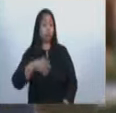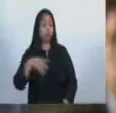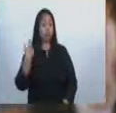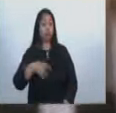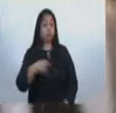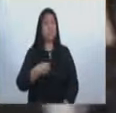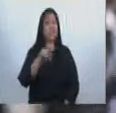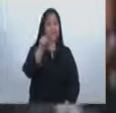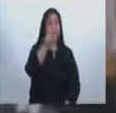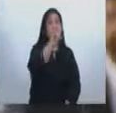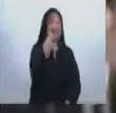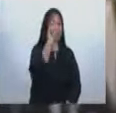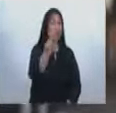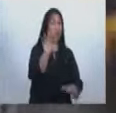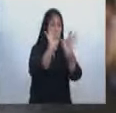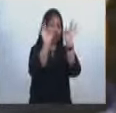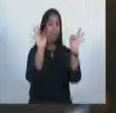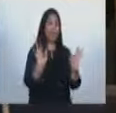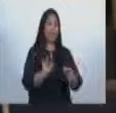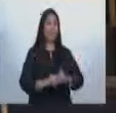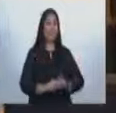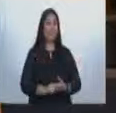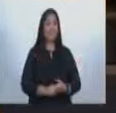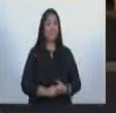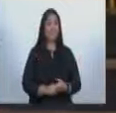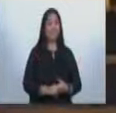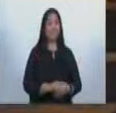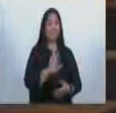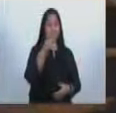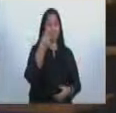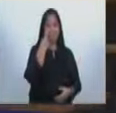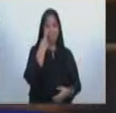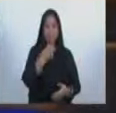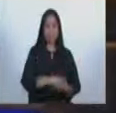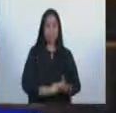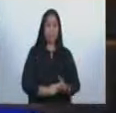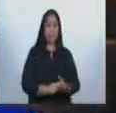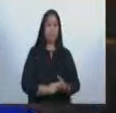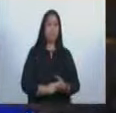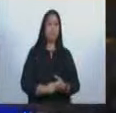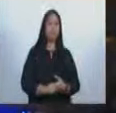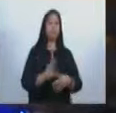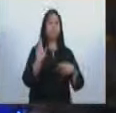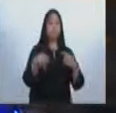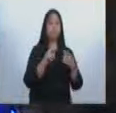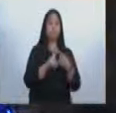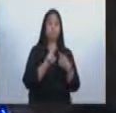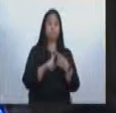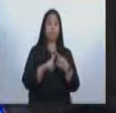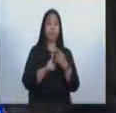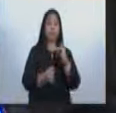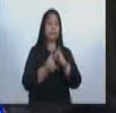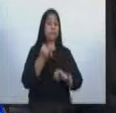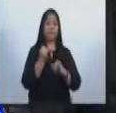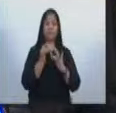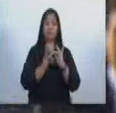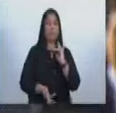de tesis este a ver Lo principal es romper las